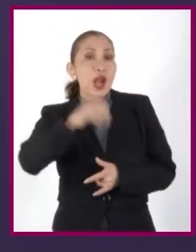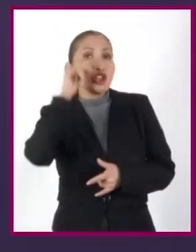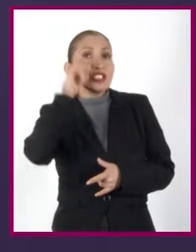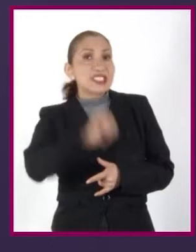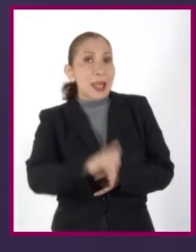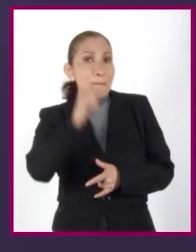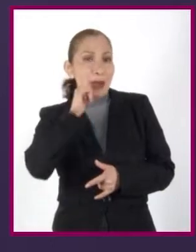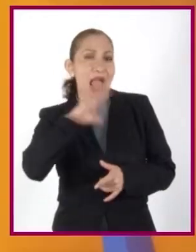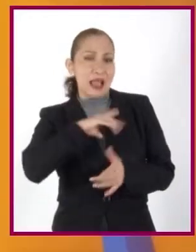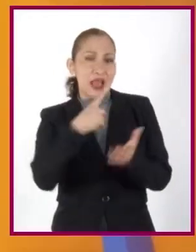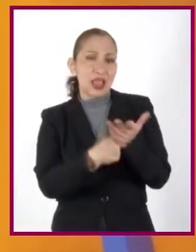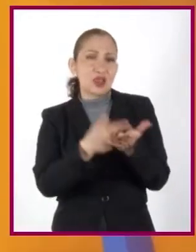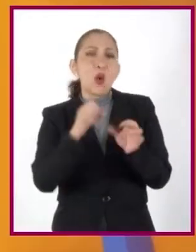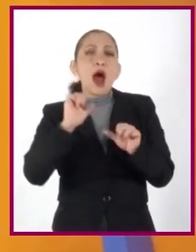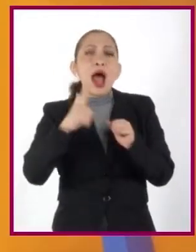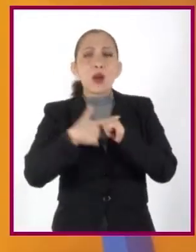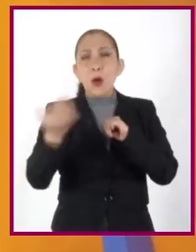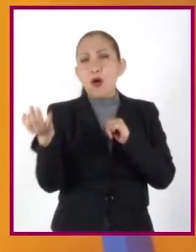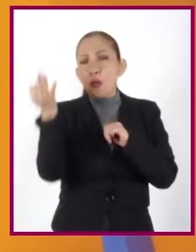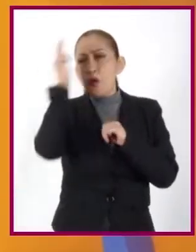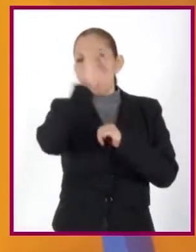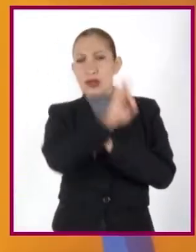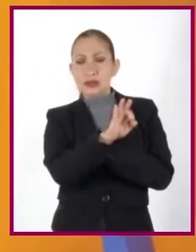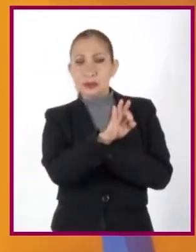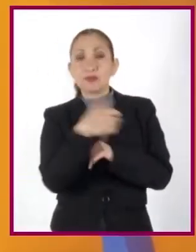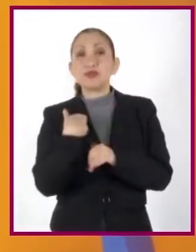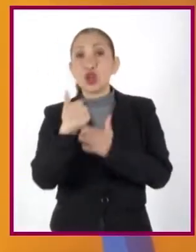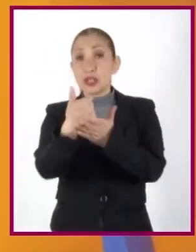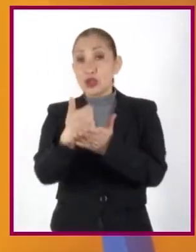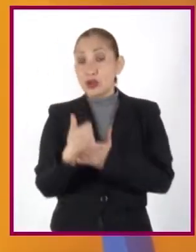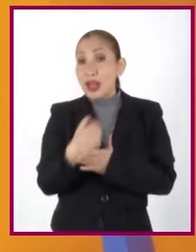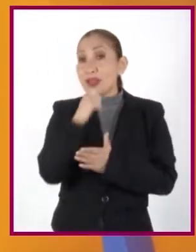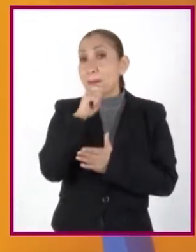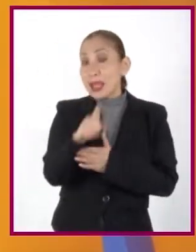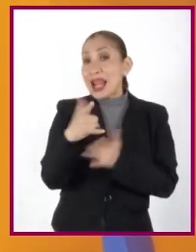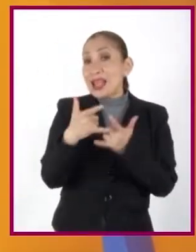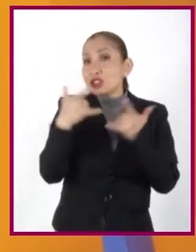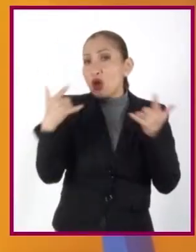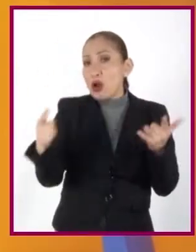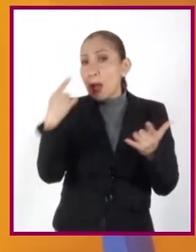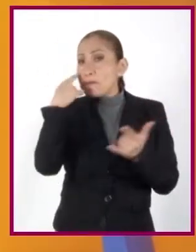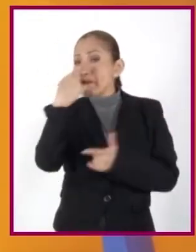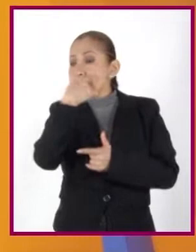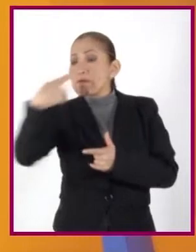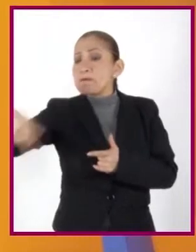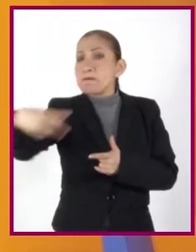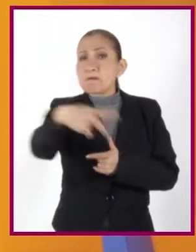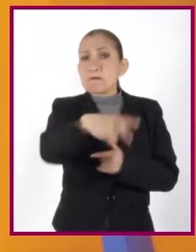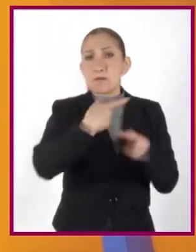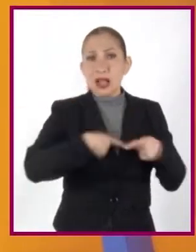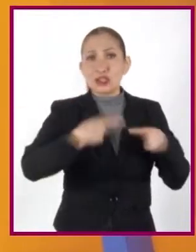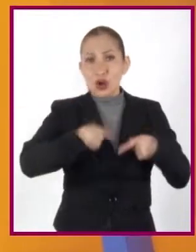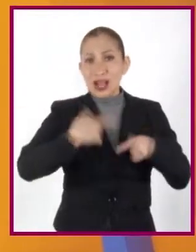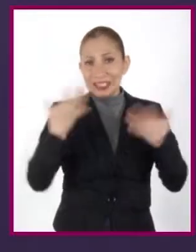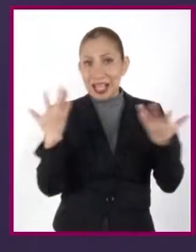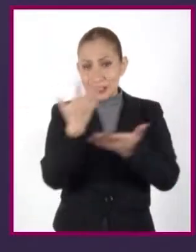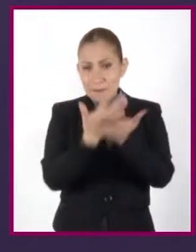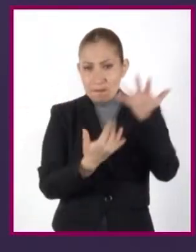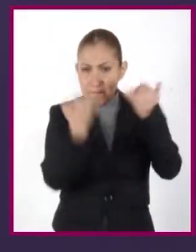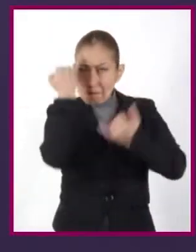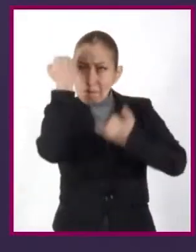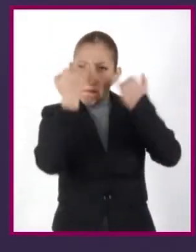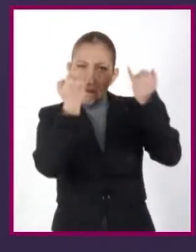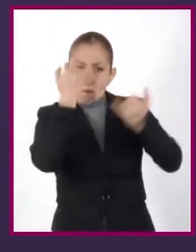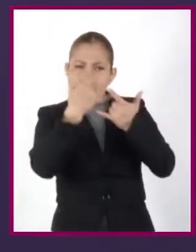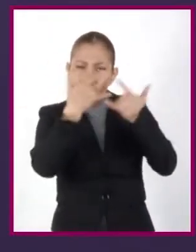mundo imaginario. Lo anterior nos ayudará a conocer la historia desde la mirada de quienes la fueron construyendo, desde el punto de